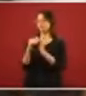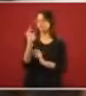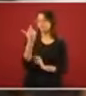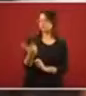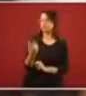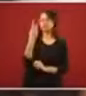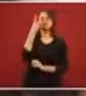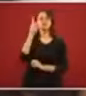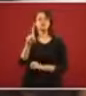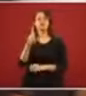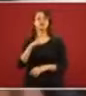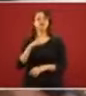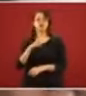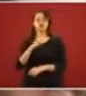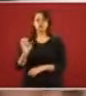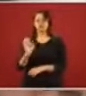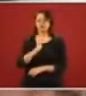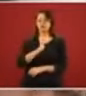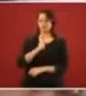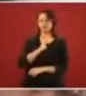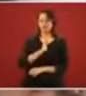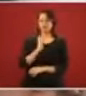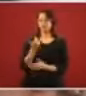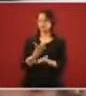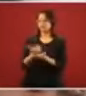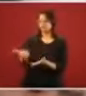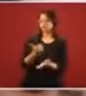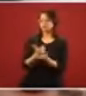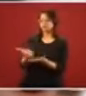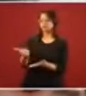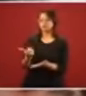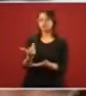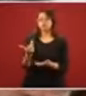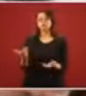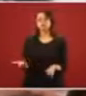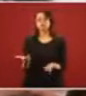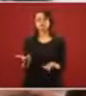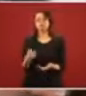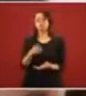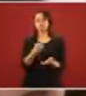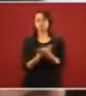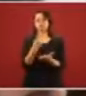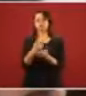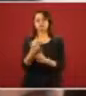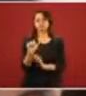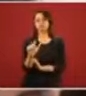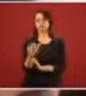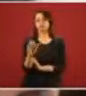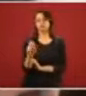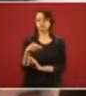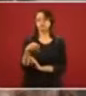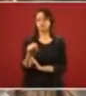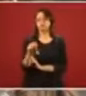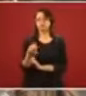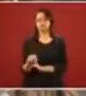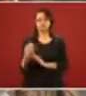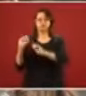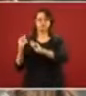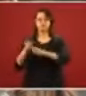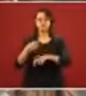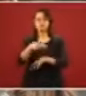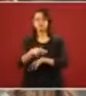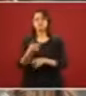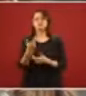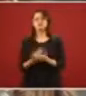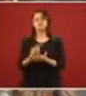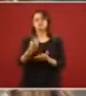Hay entrenadores que reciben recursos, por ejemplo, el que usted aquí premió, Alfonso Victoria de Taekwondo. Usted le dio el Premio Nacional